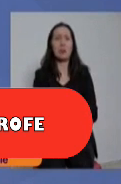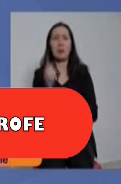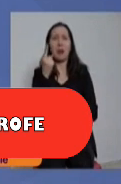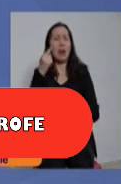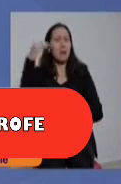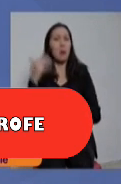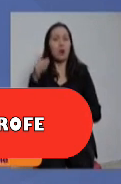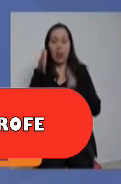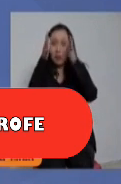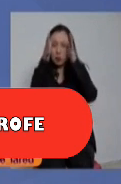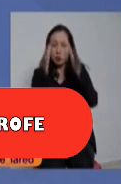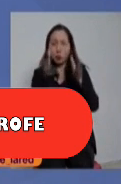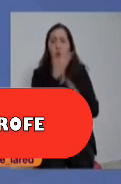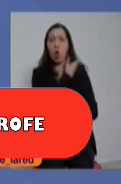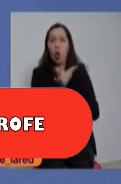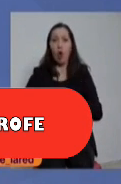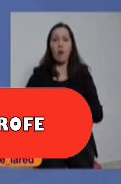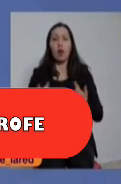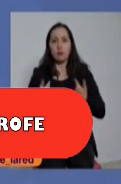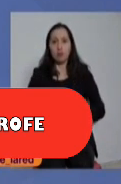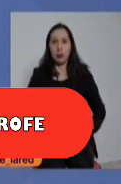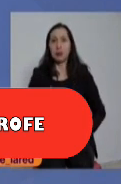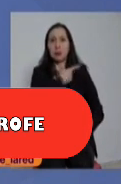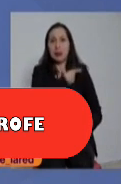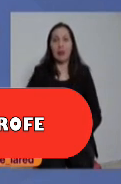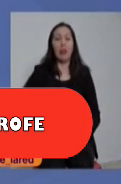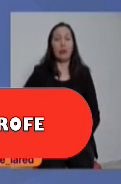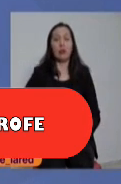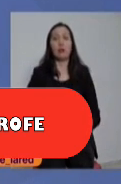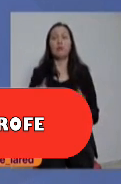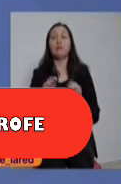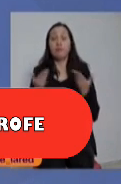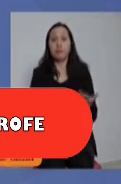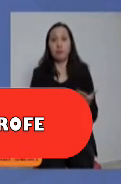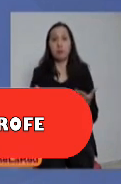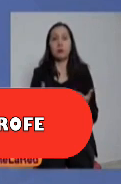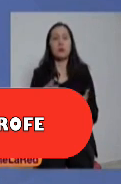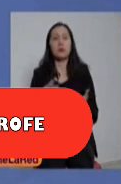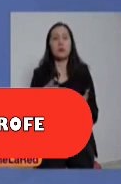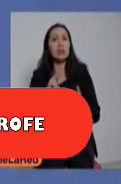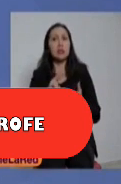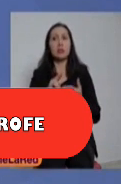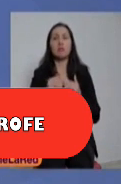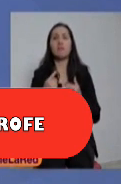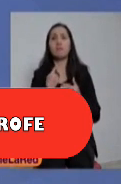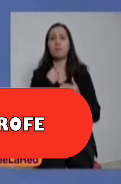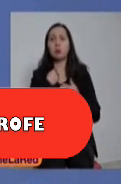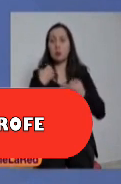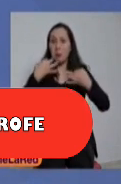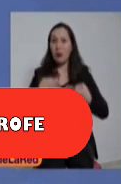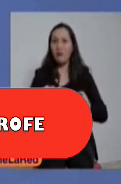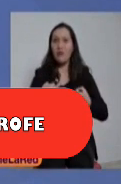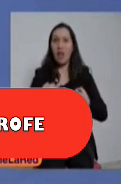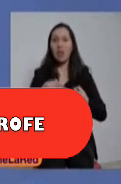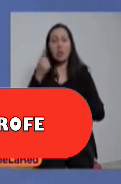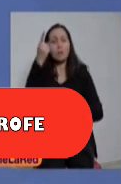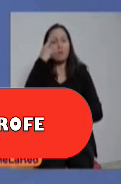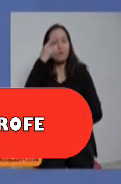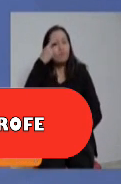primera prioridad de nuestro gobierno y de este presidente. En consecuencia, sin perjuicio de estar